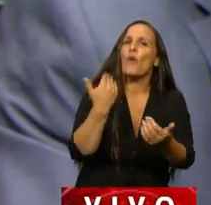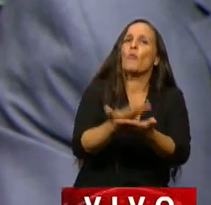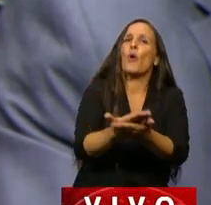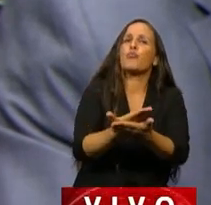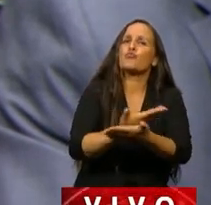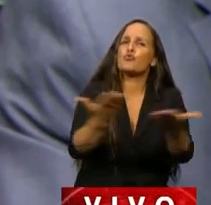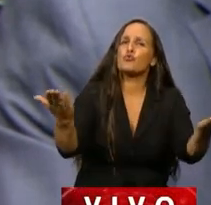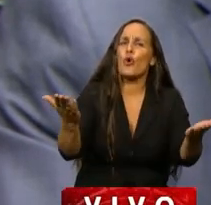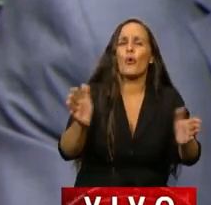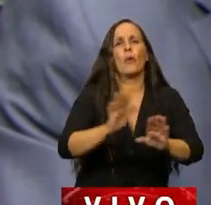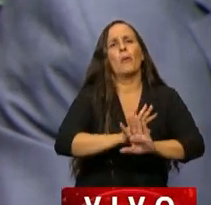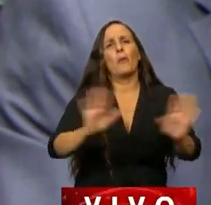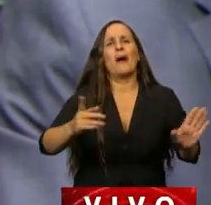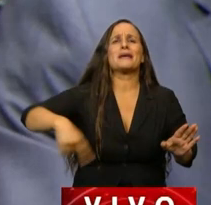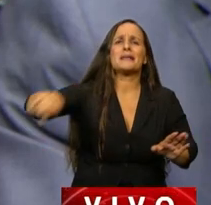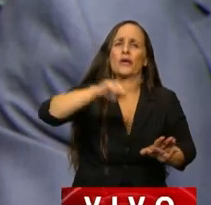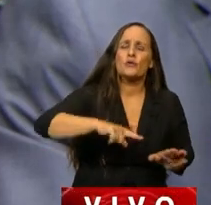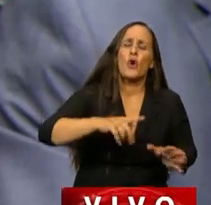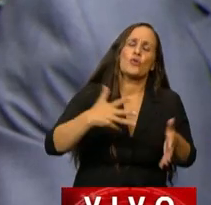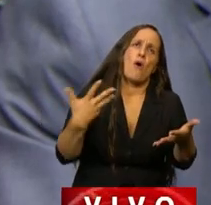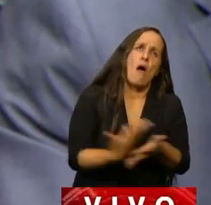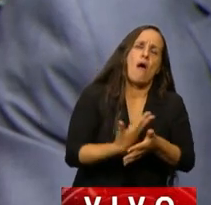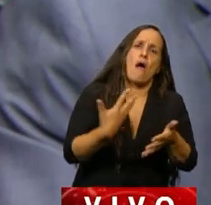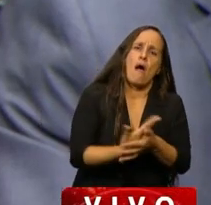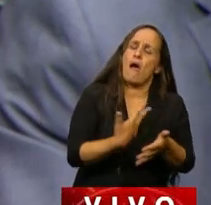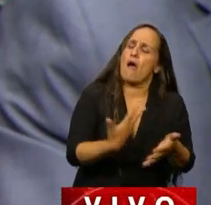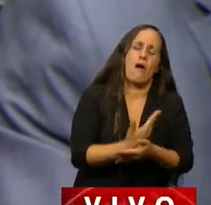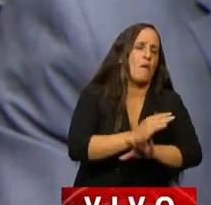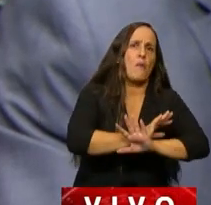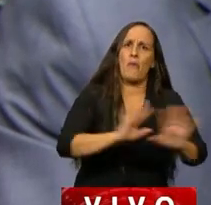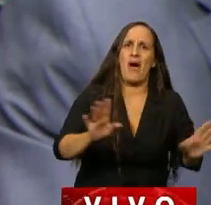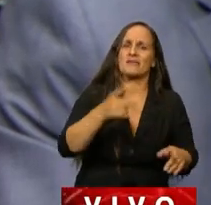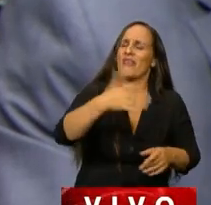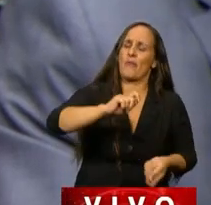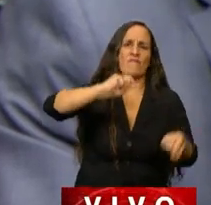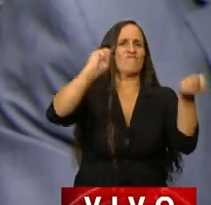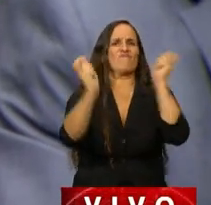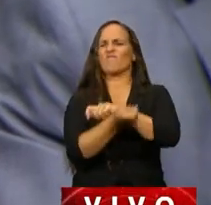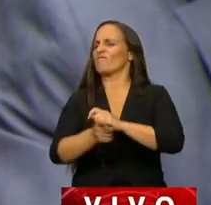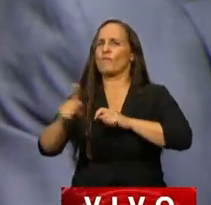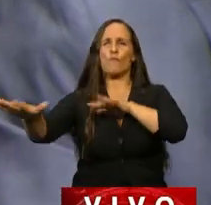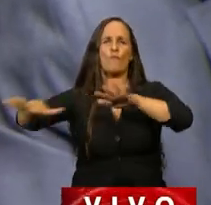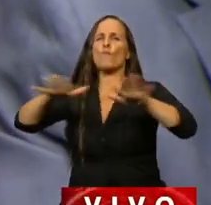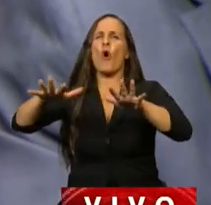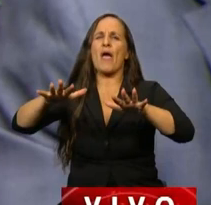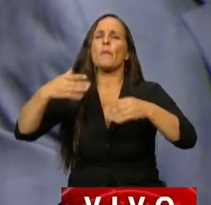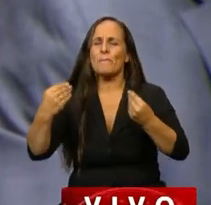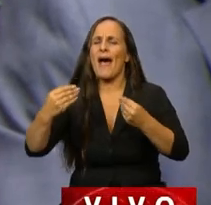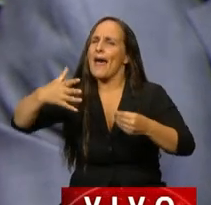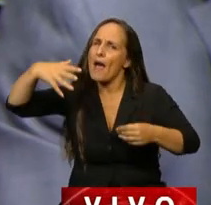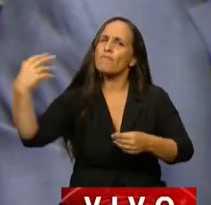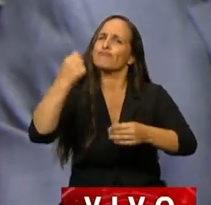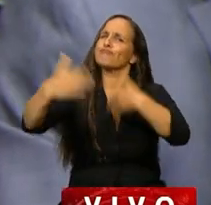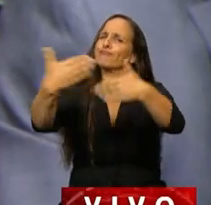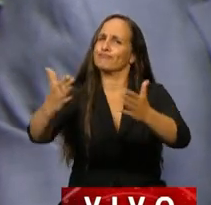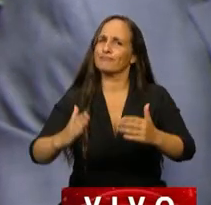dejar de ser víctimas de todo y pasar a ser propulsores, impulsores de nuestro destino. Muchas